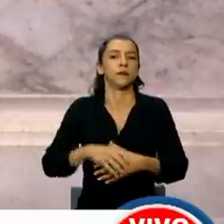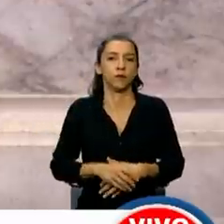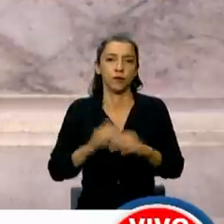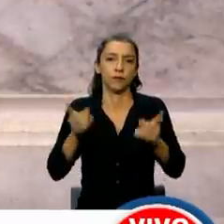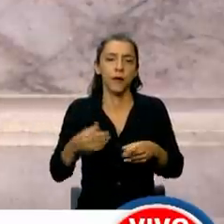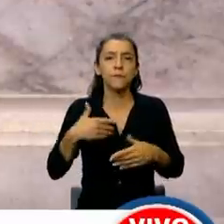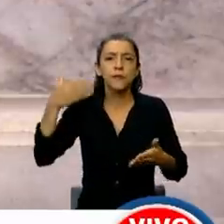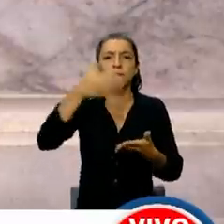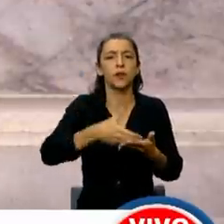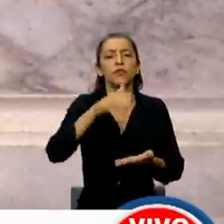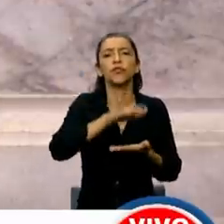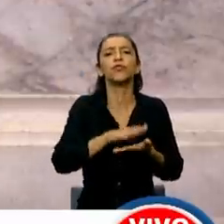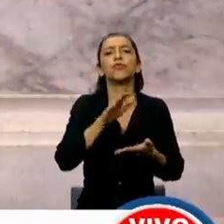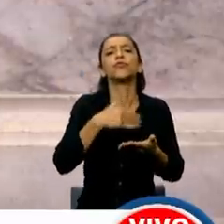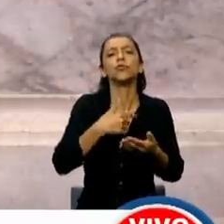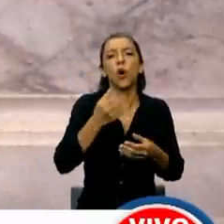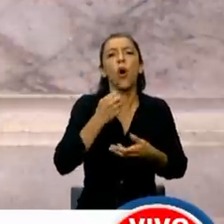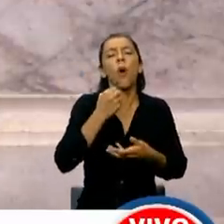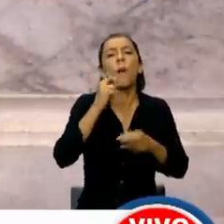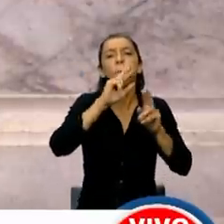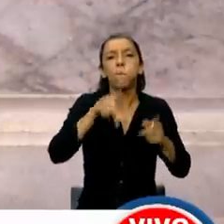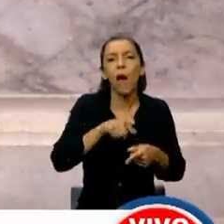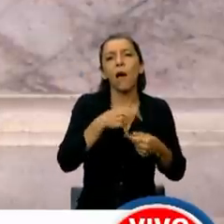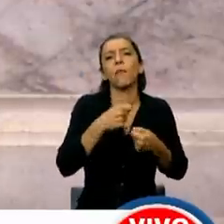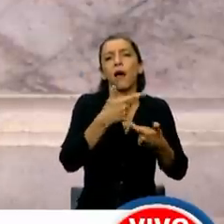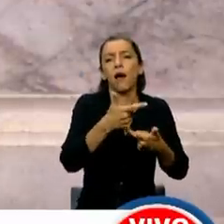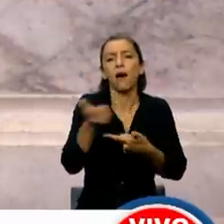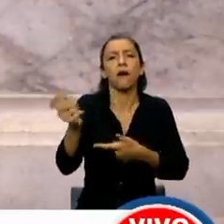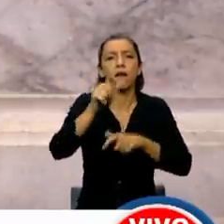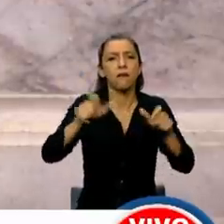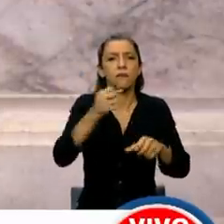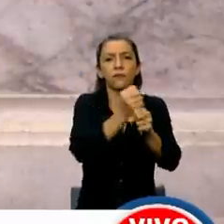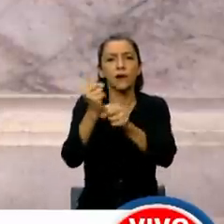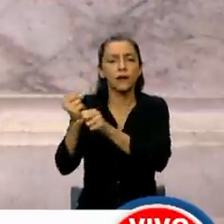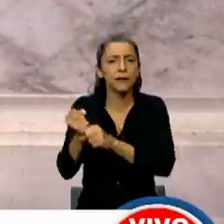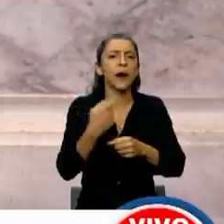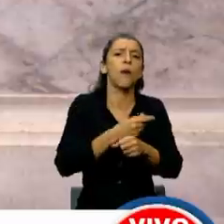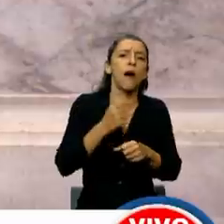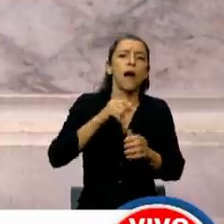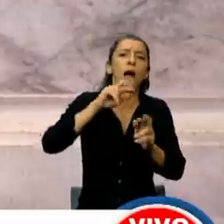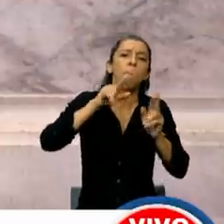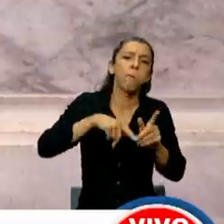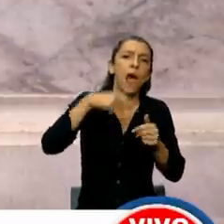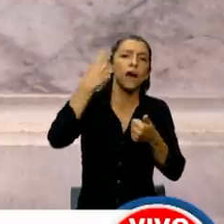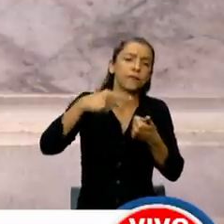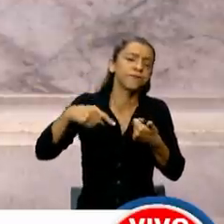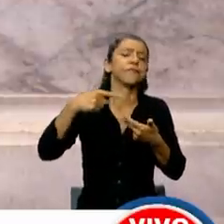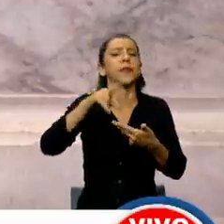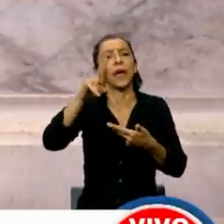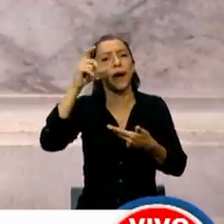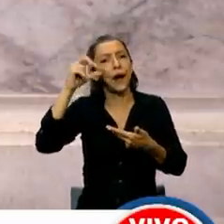la atp al repro para cuidar a los trabajadores las trabajadoras nuestras pequeñas medianas y grandes empresas